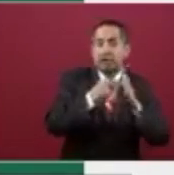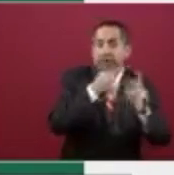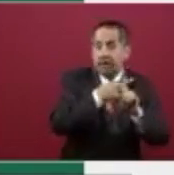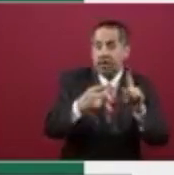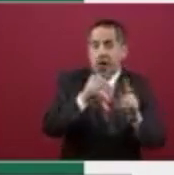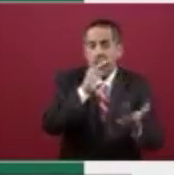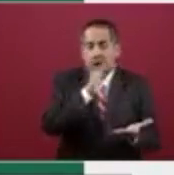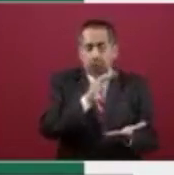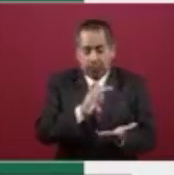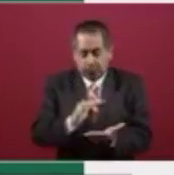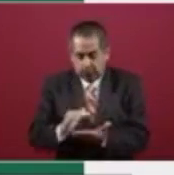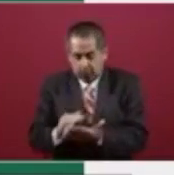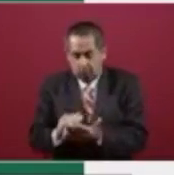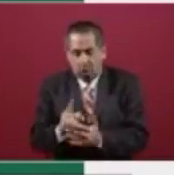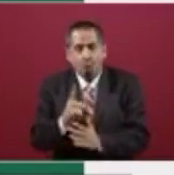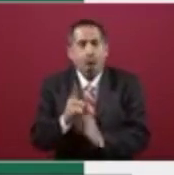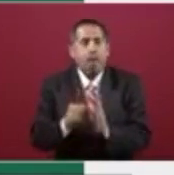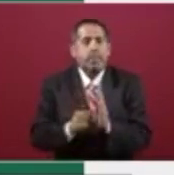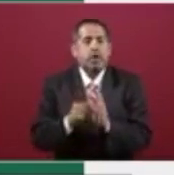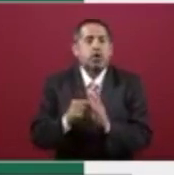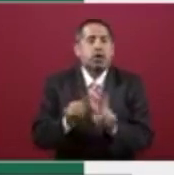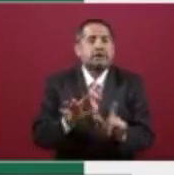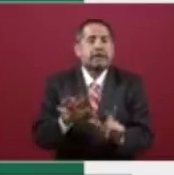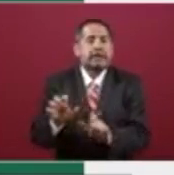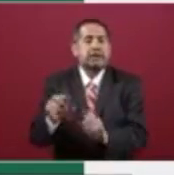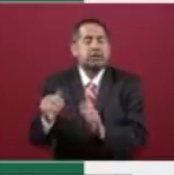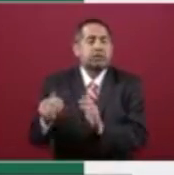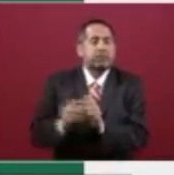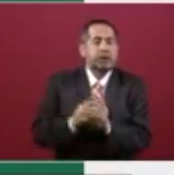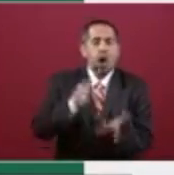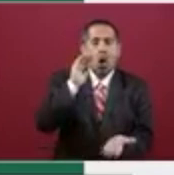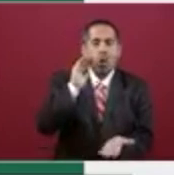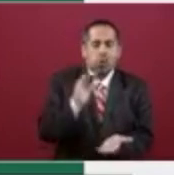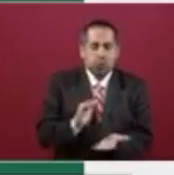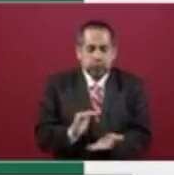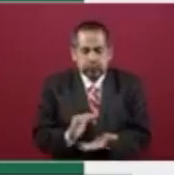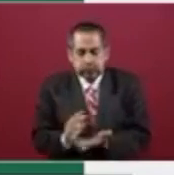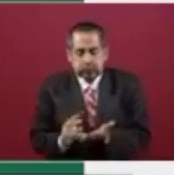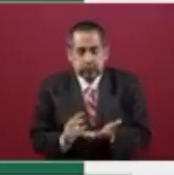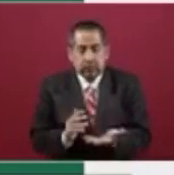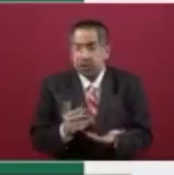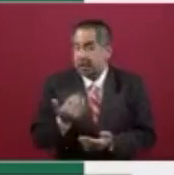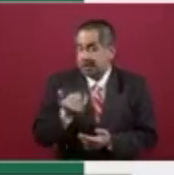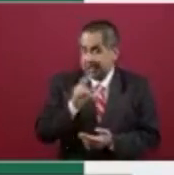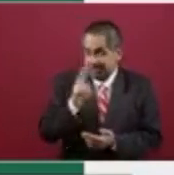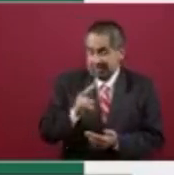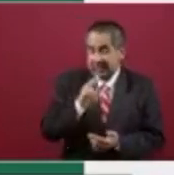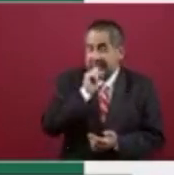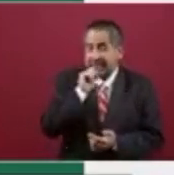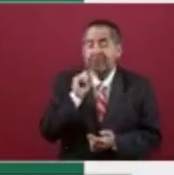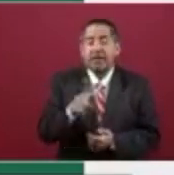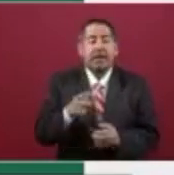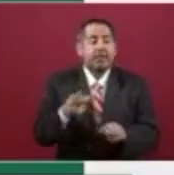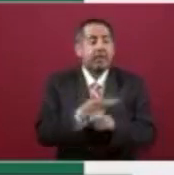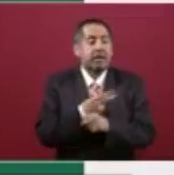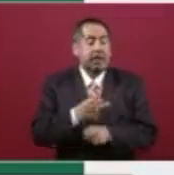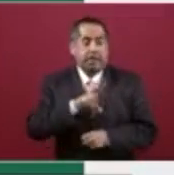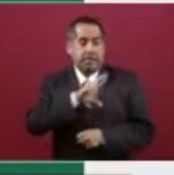es alrededor de 1,700,000 barriles, y también lo cierto es que la inversión